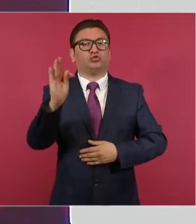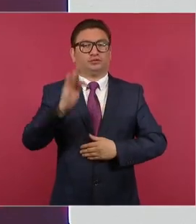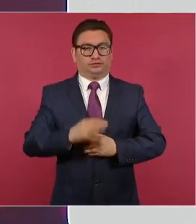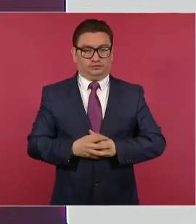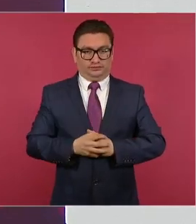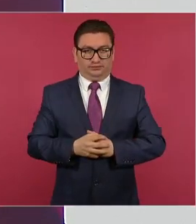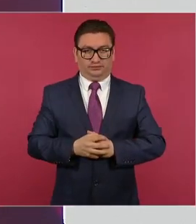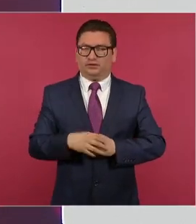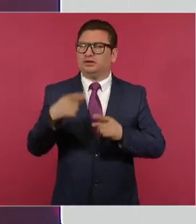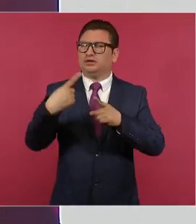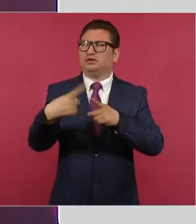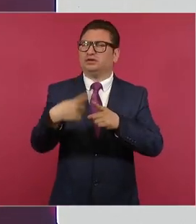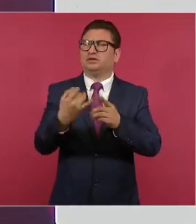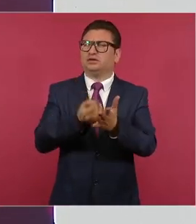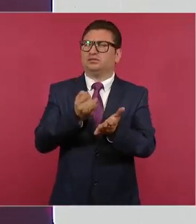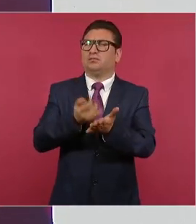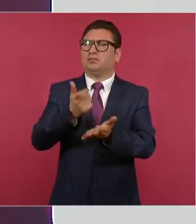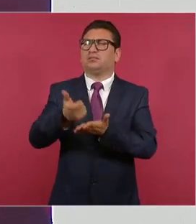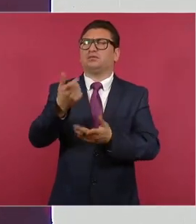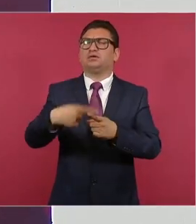¿Quiénes pagan impuestos?